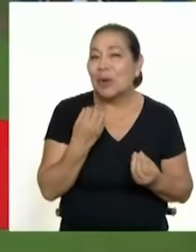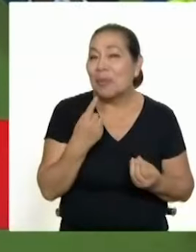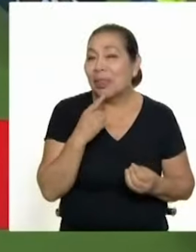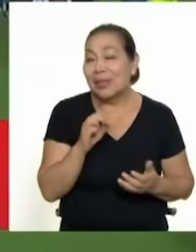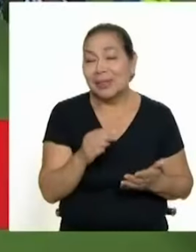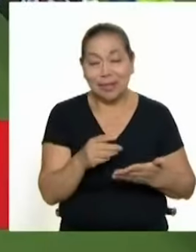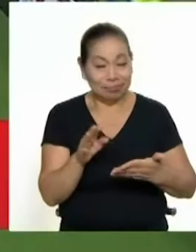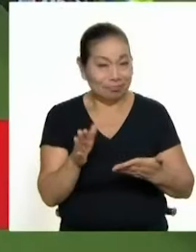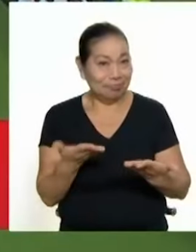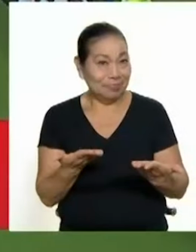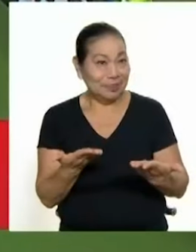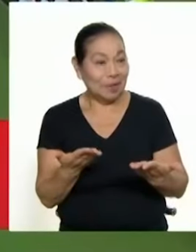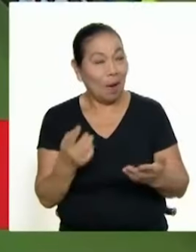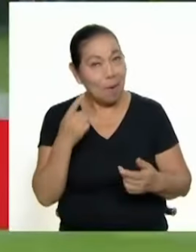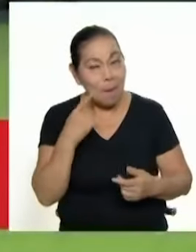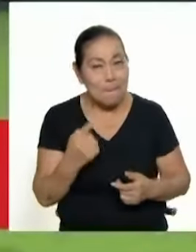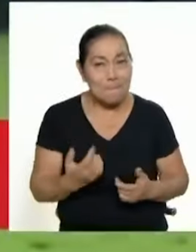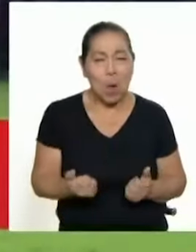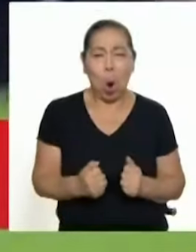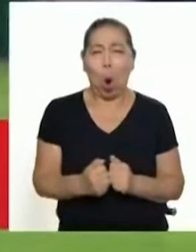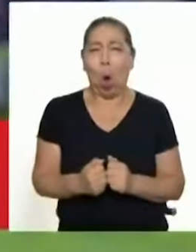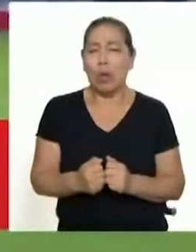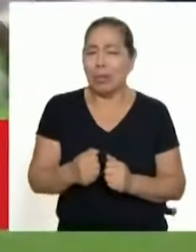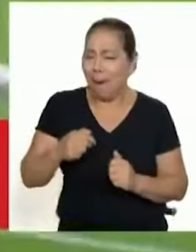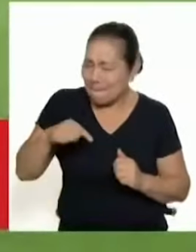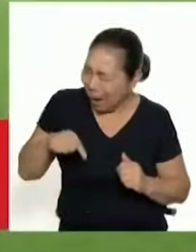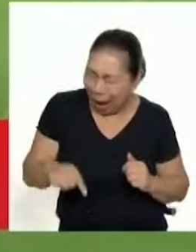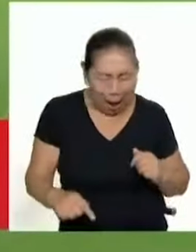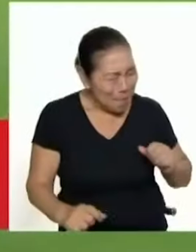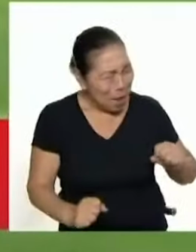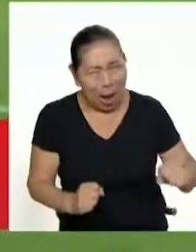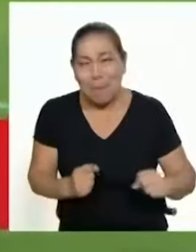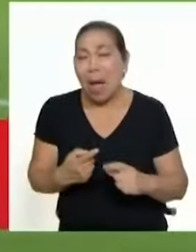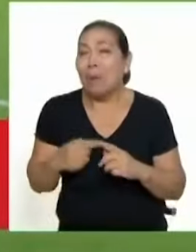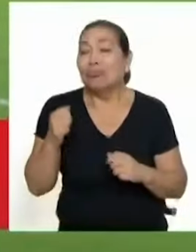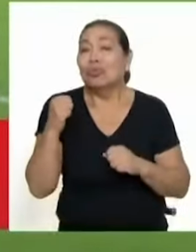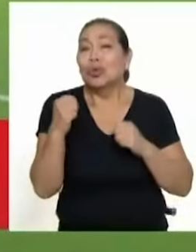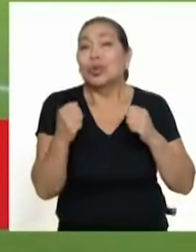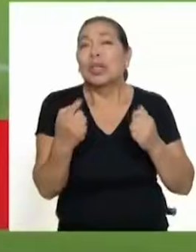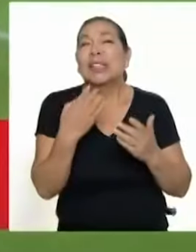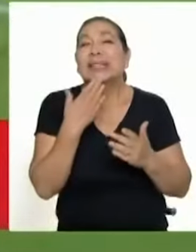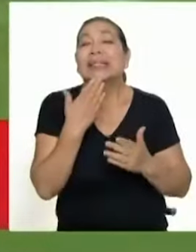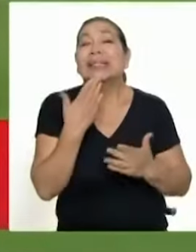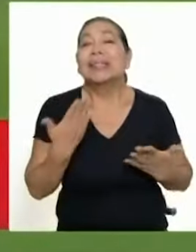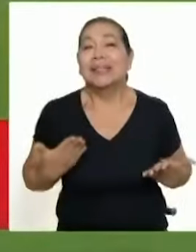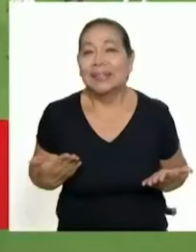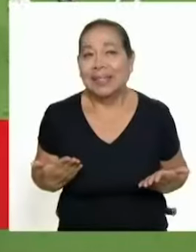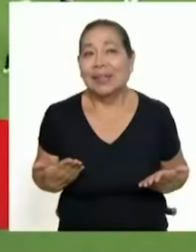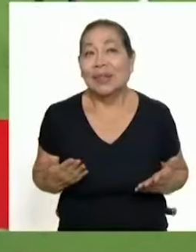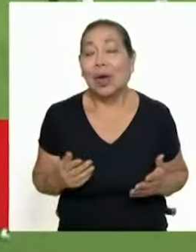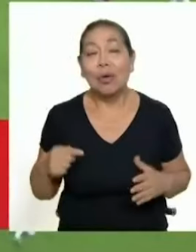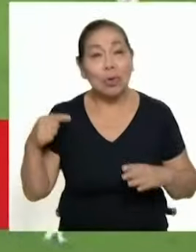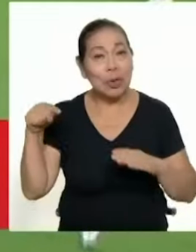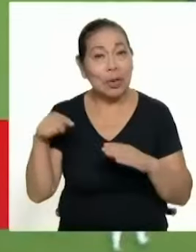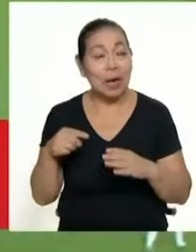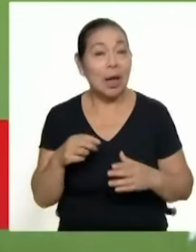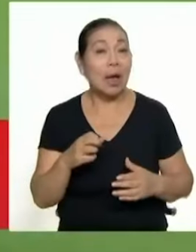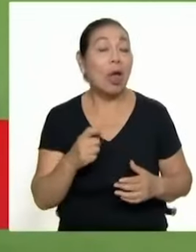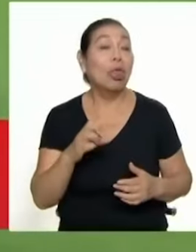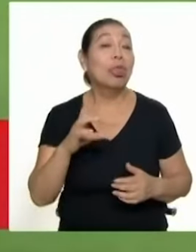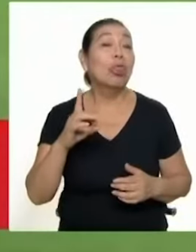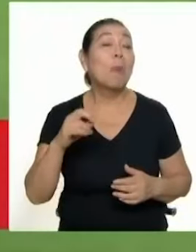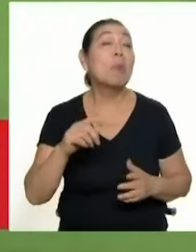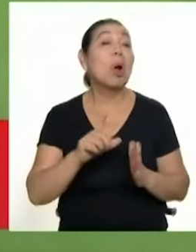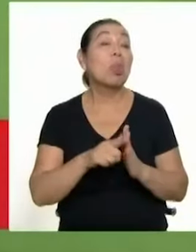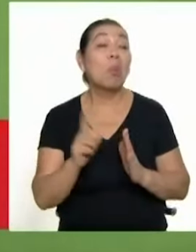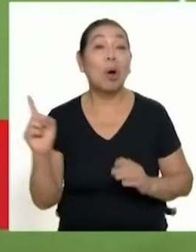el manual, de cabeza contra el piso vencía la resistencia del golero Alexander Domínguez.